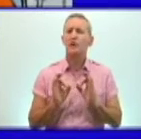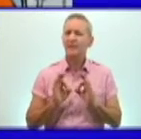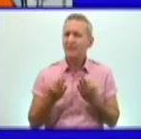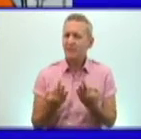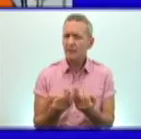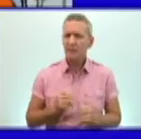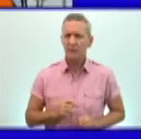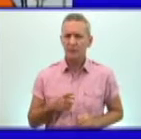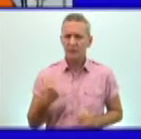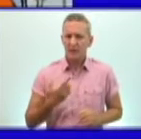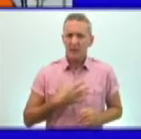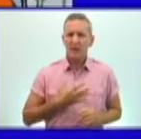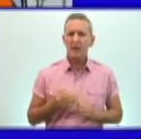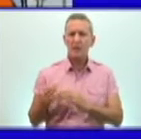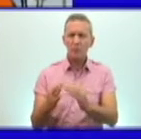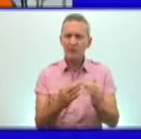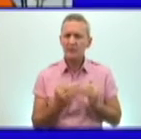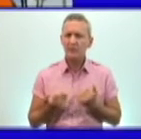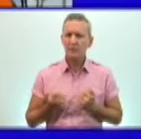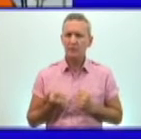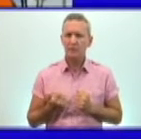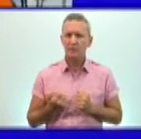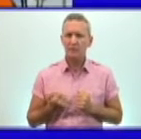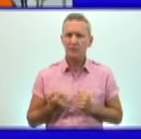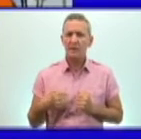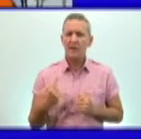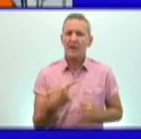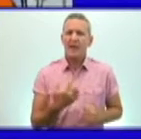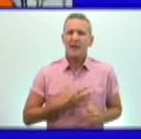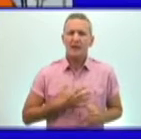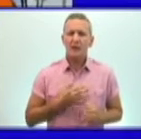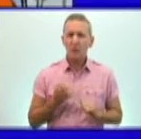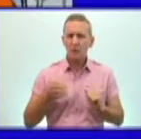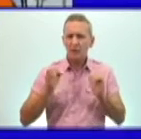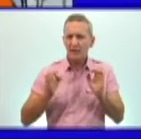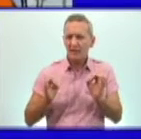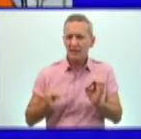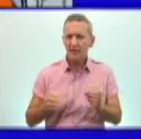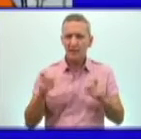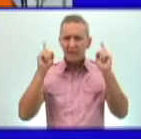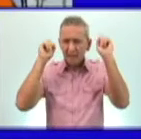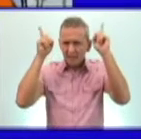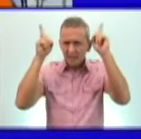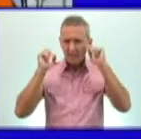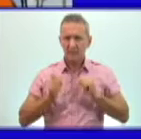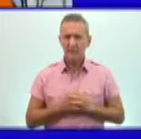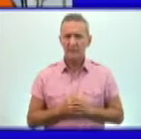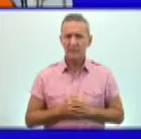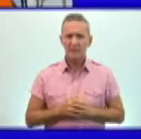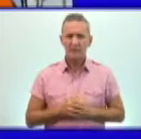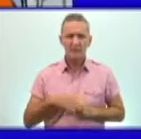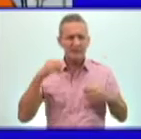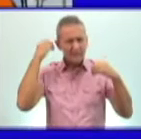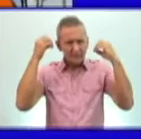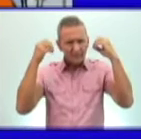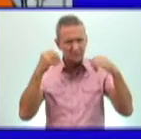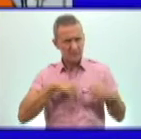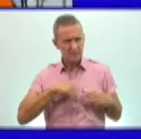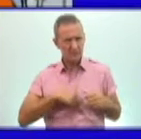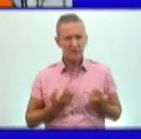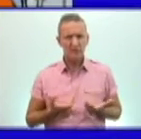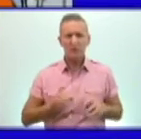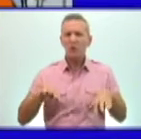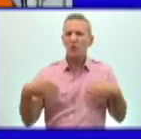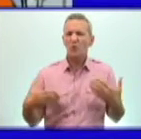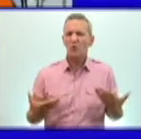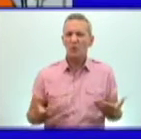en nuestra comunidad y en nuestra realidad política. Si razonamos y sentimos cómo se manifiesta